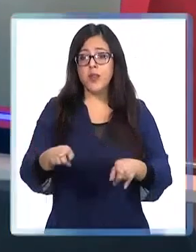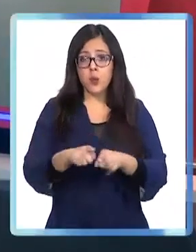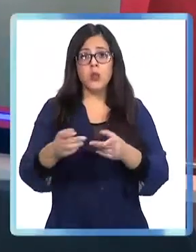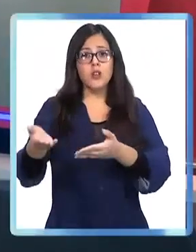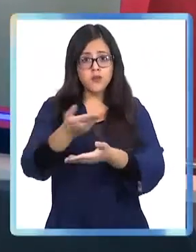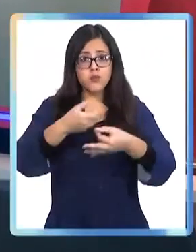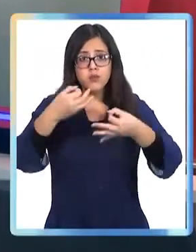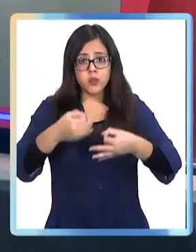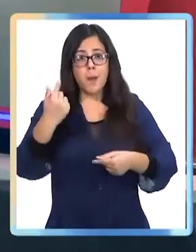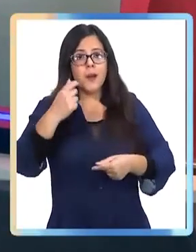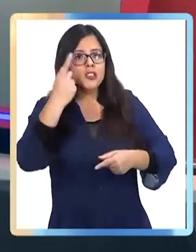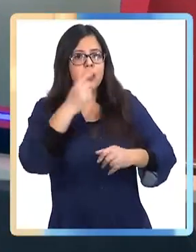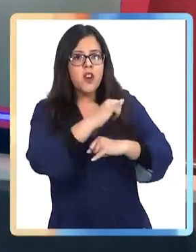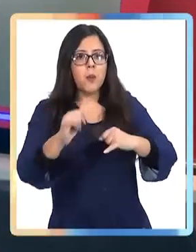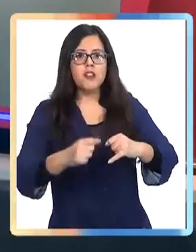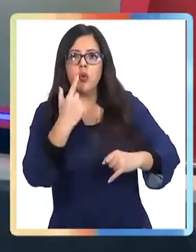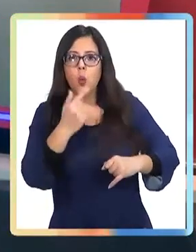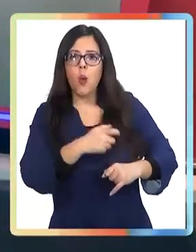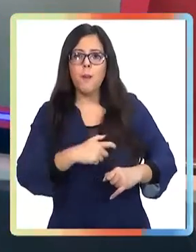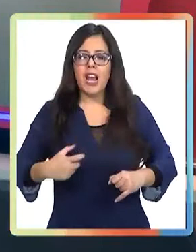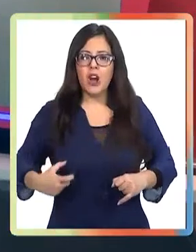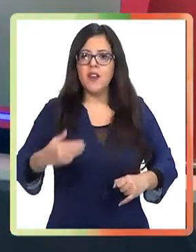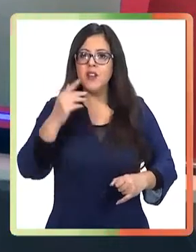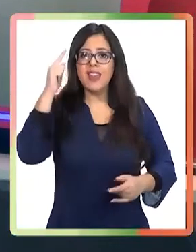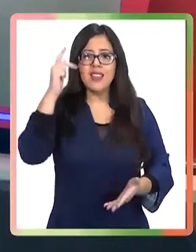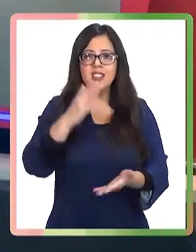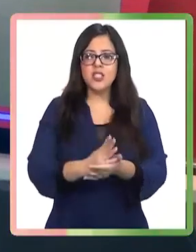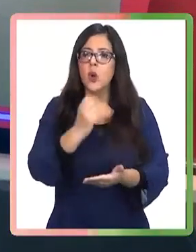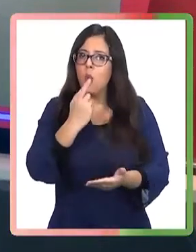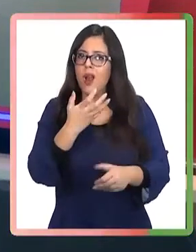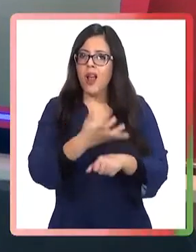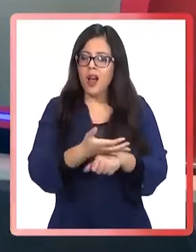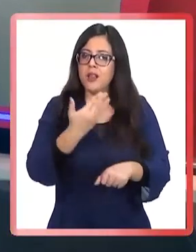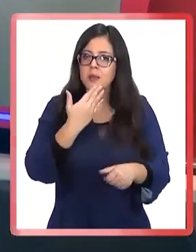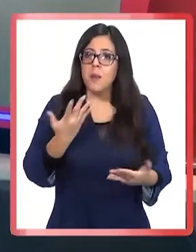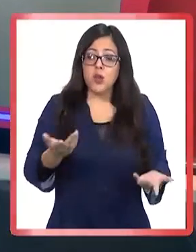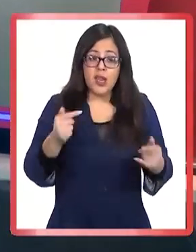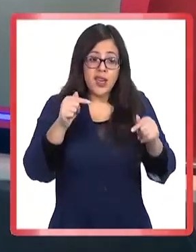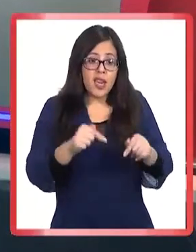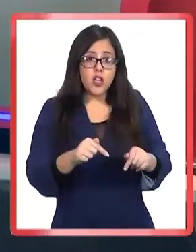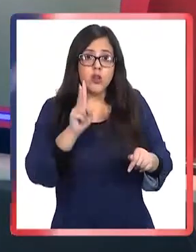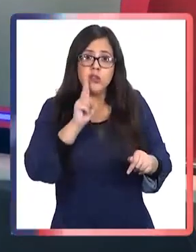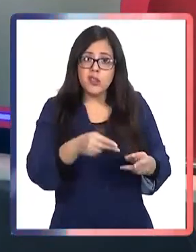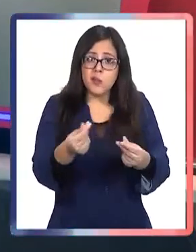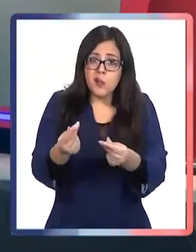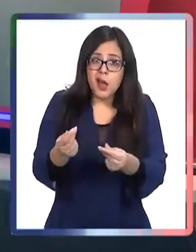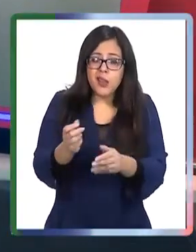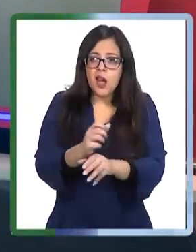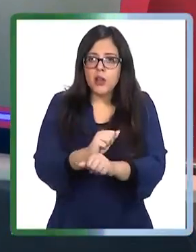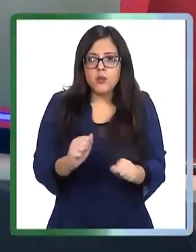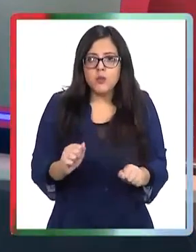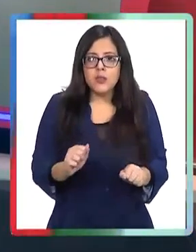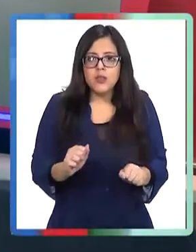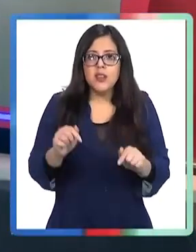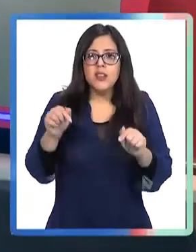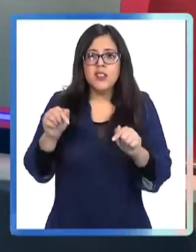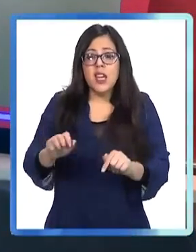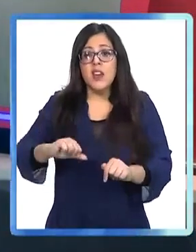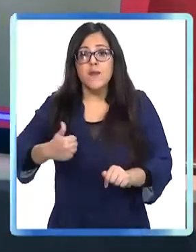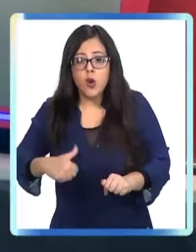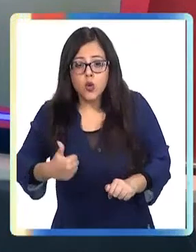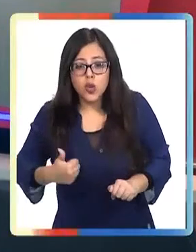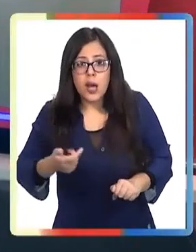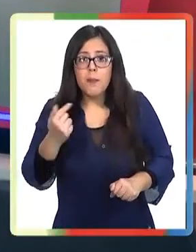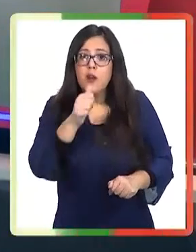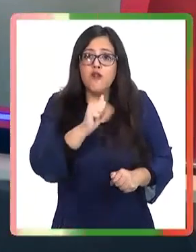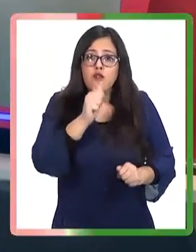está escuchando. Ahora hay que saber qué plazo se toma el gobierno y qué decisiones comienzan a tomarse, porque esto sin recursos no sirve de nada, ¿verdad? La sola voluntad, sin